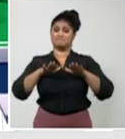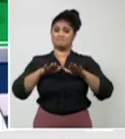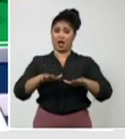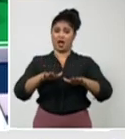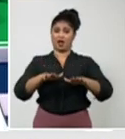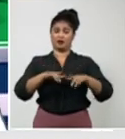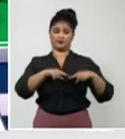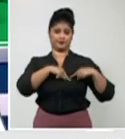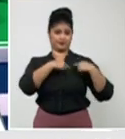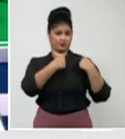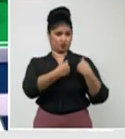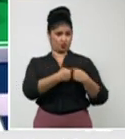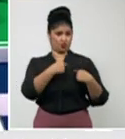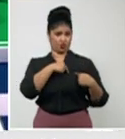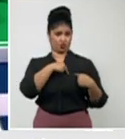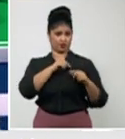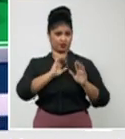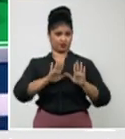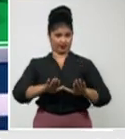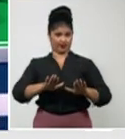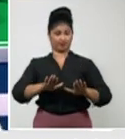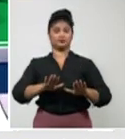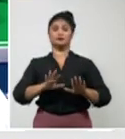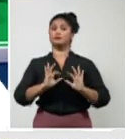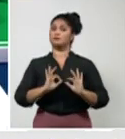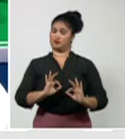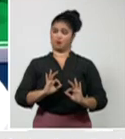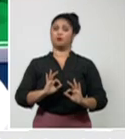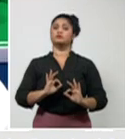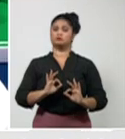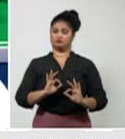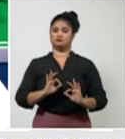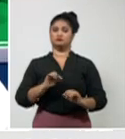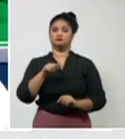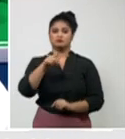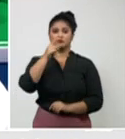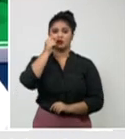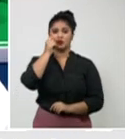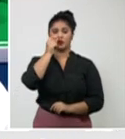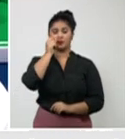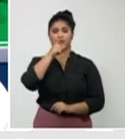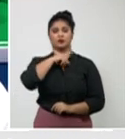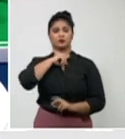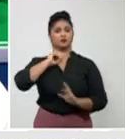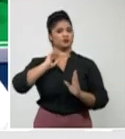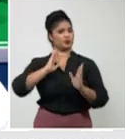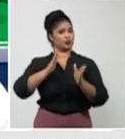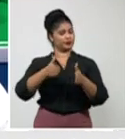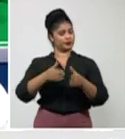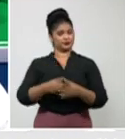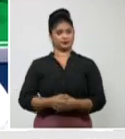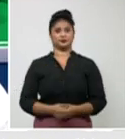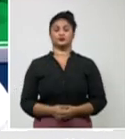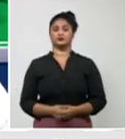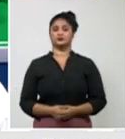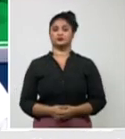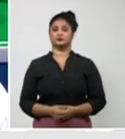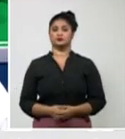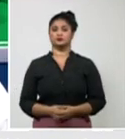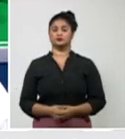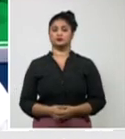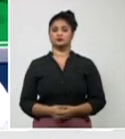en asistolia y no es posible reanimarlo con las maniobras que se realizaron. El paciente